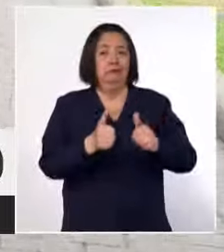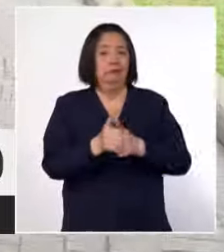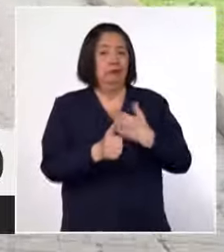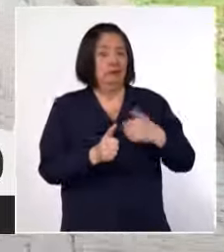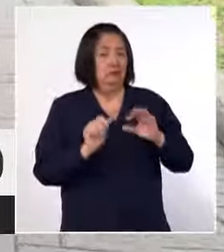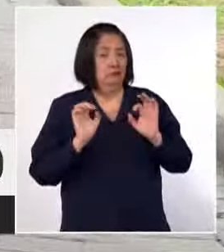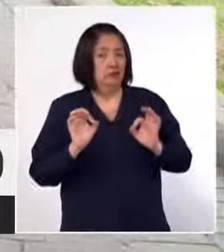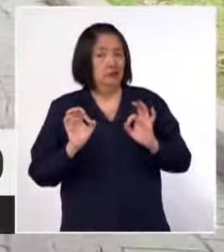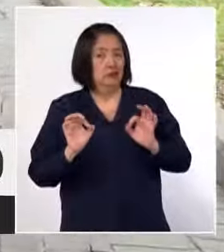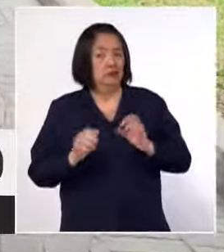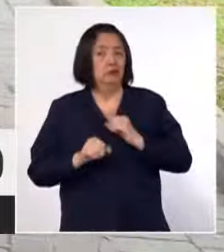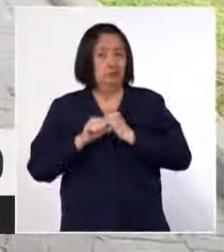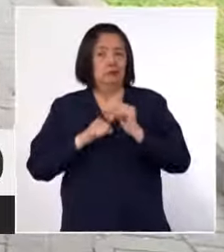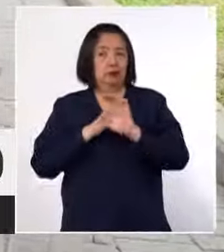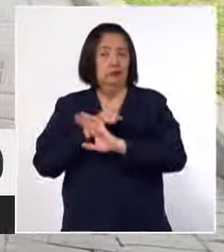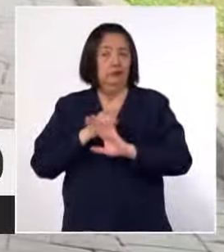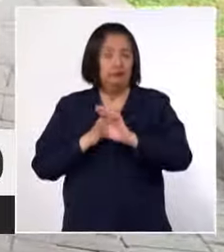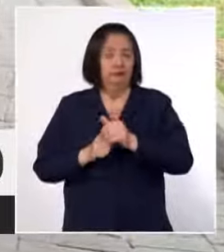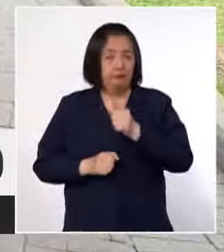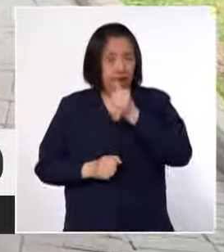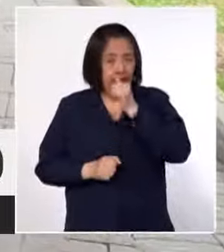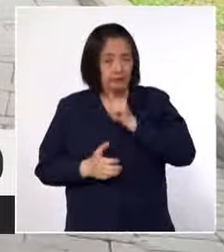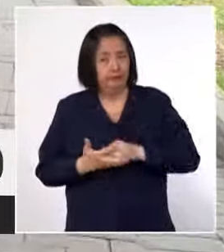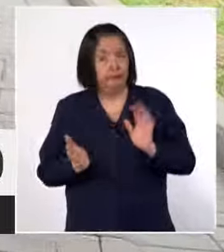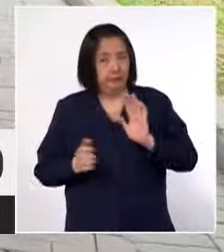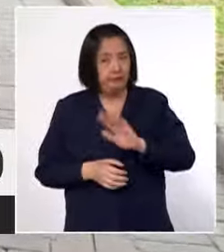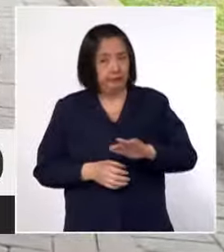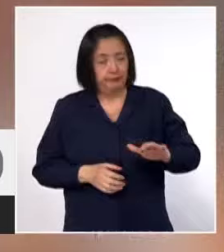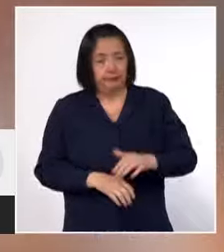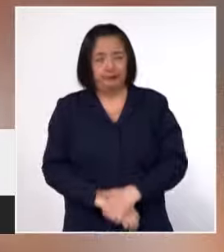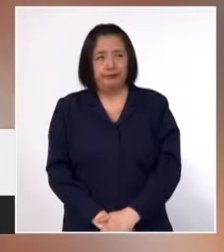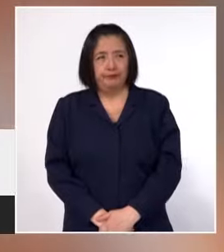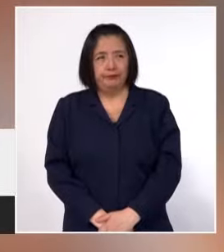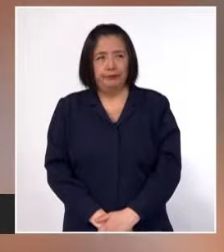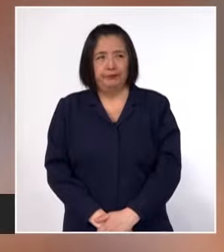grandes riesgos para la seguridad y la privacidad de los más pequeños.